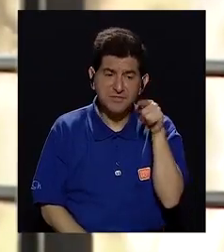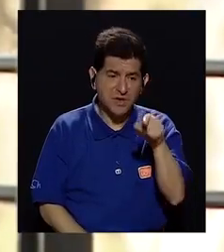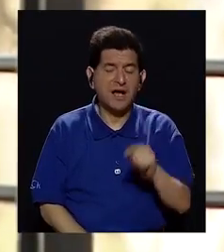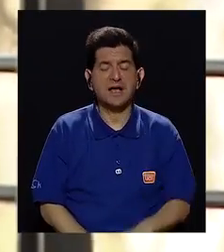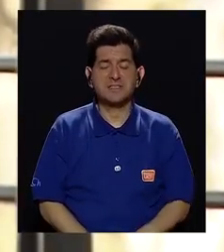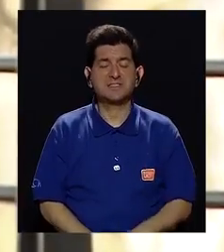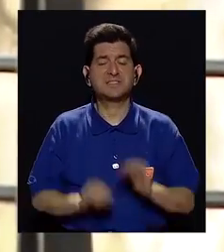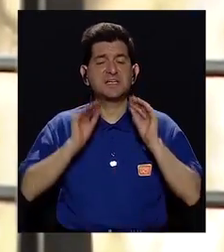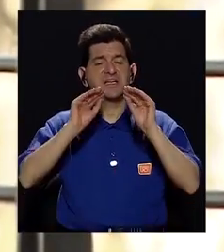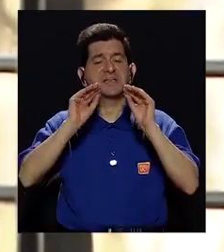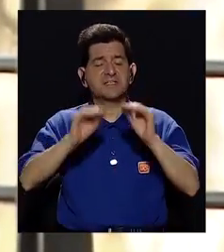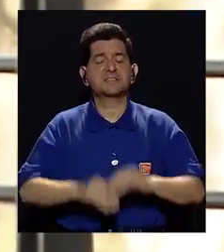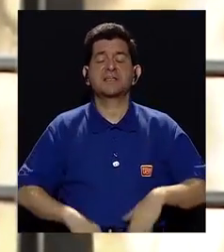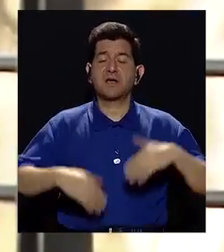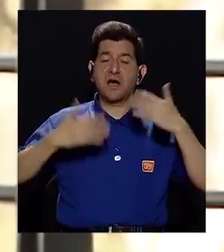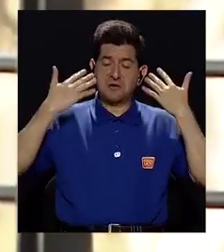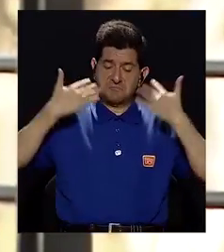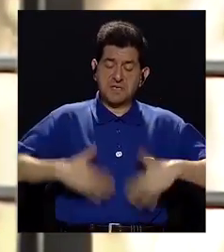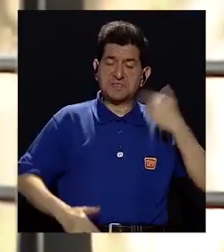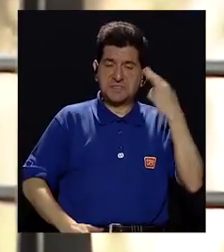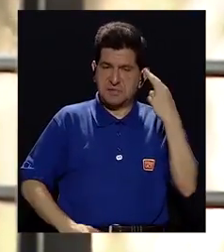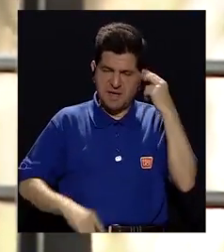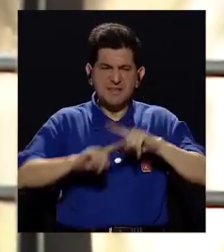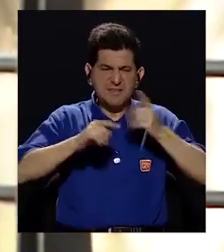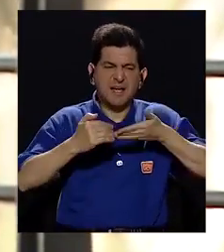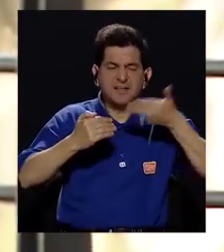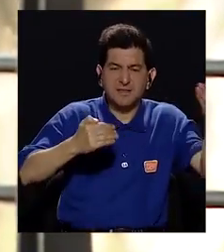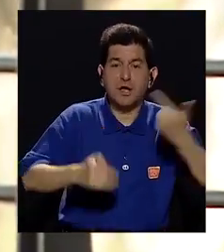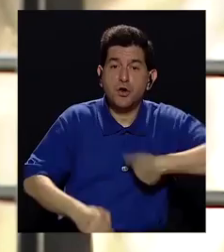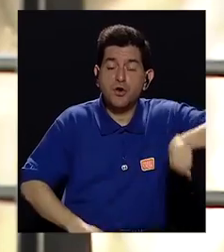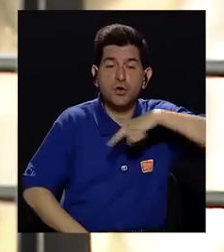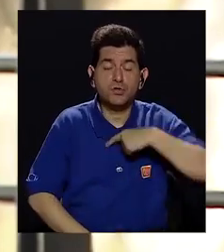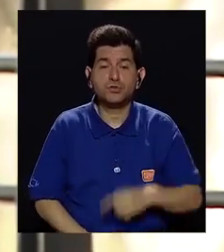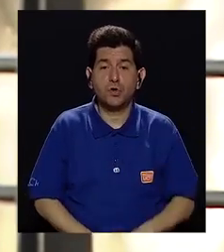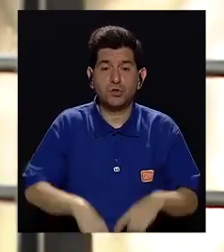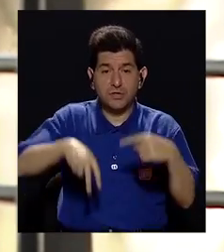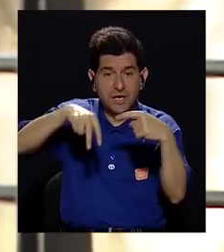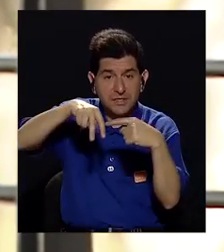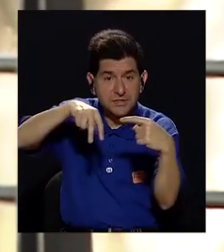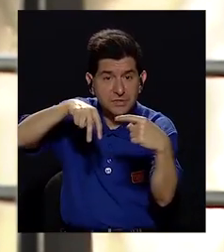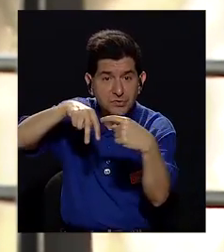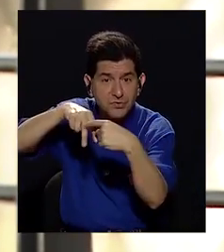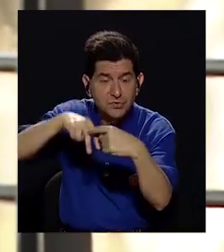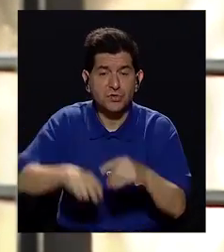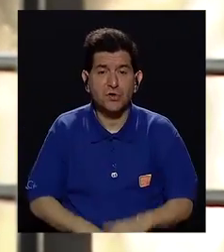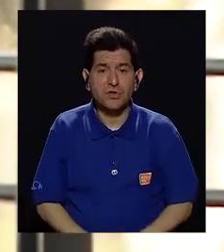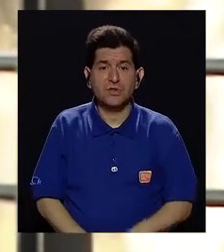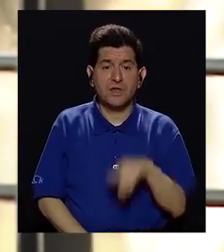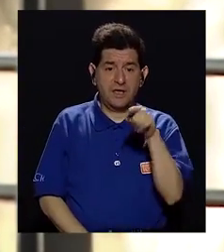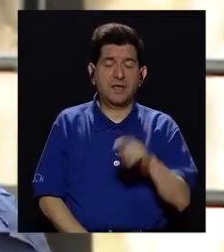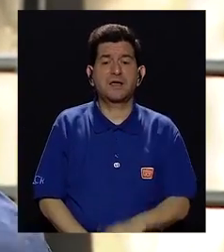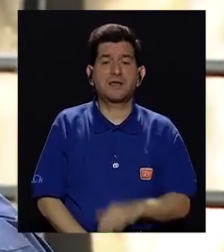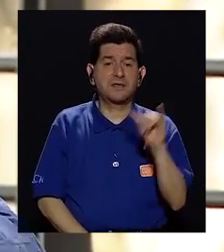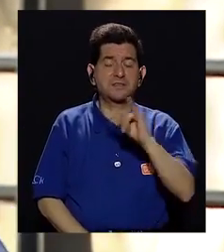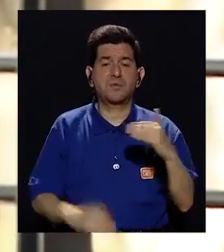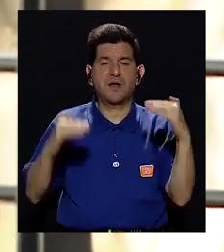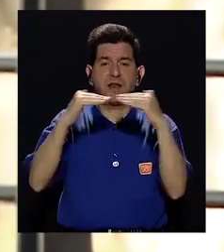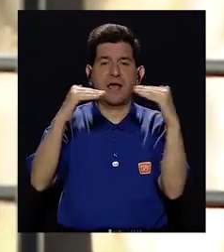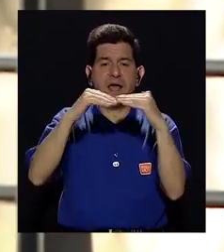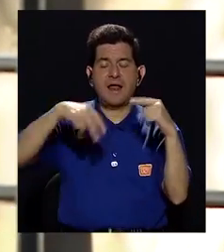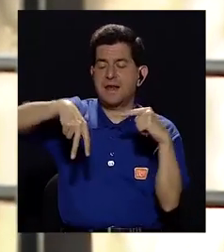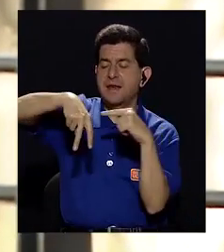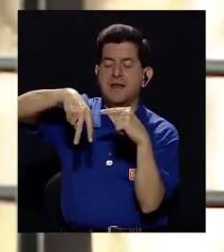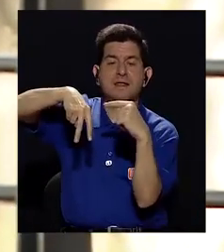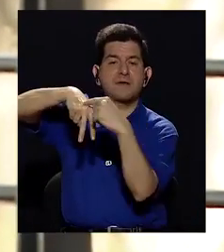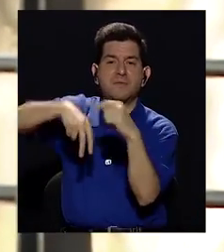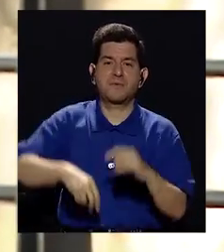porque así les enseñaron a hacer, por la vestimenta, por los diferentes factores. Nosotros, las rodillas tienen que estar, están diseñadas para estar a la altura de las caderas, y eso